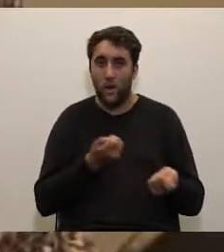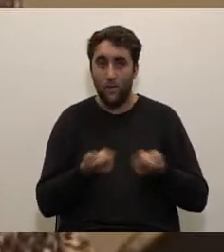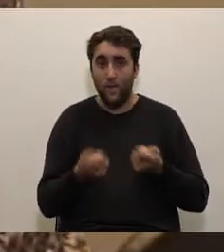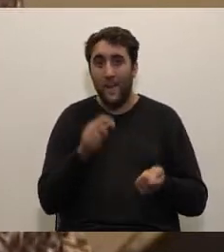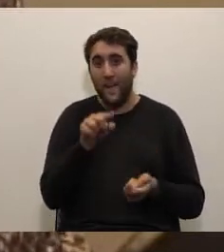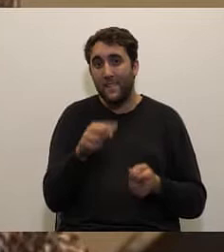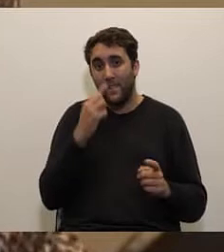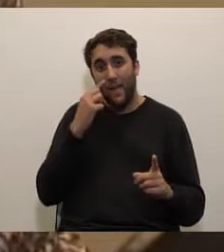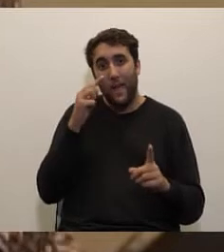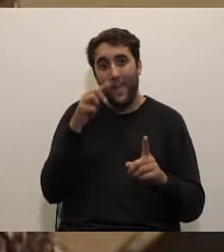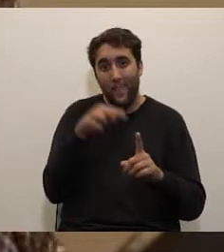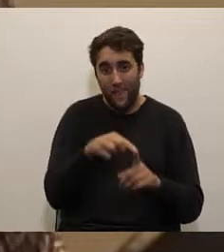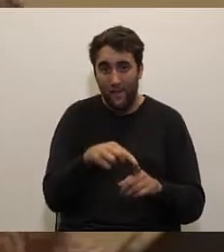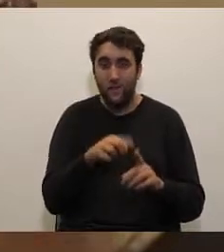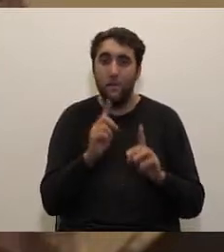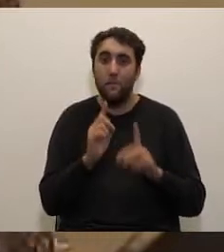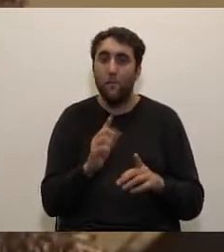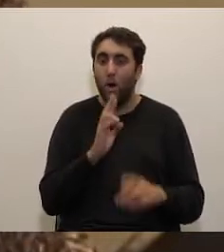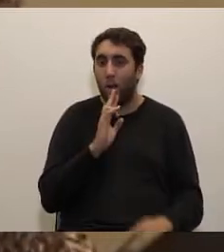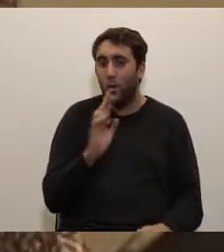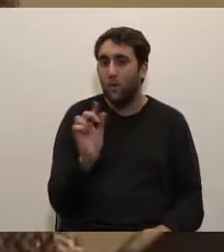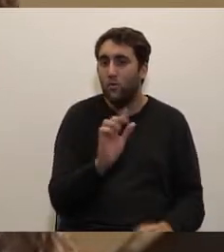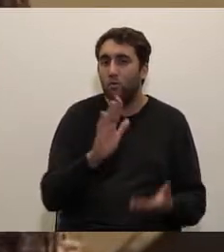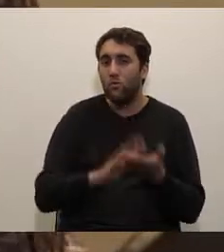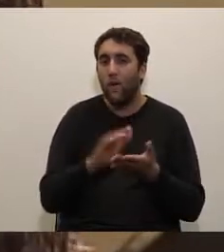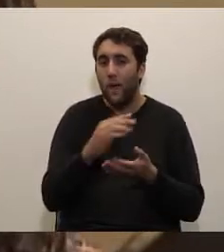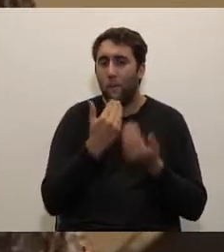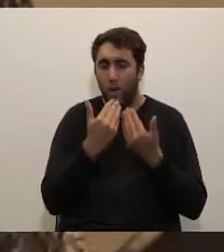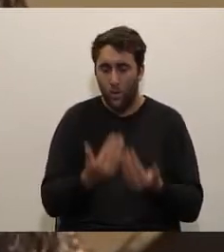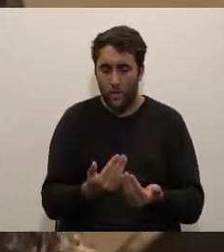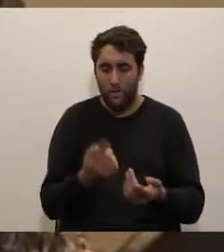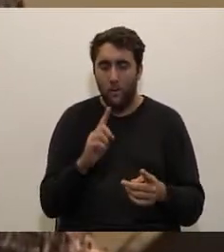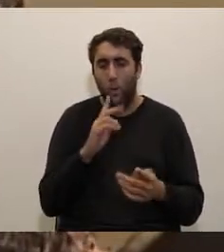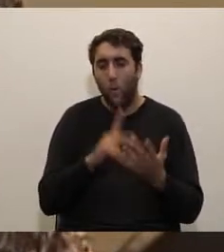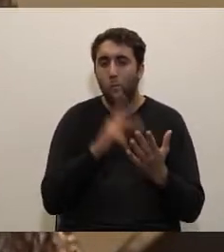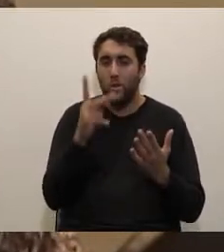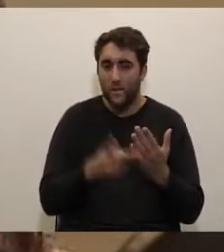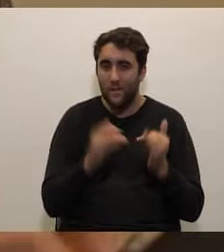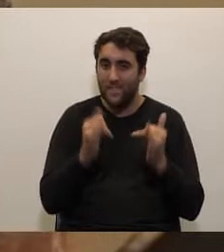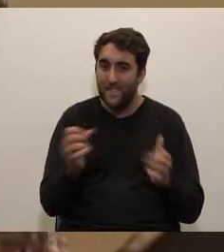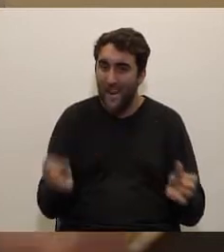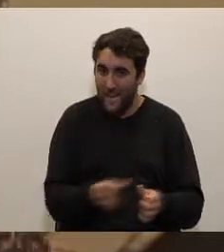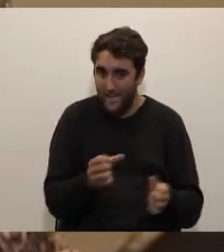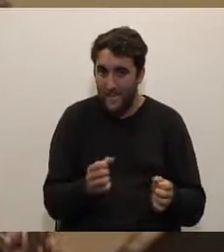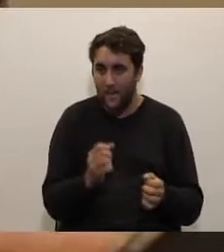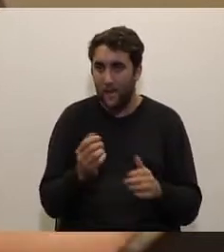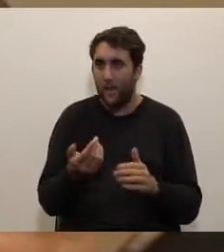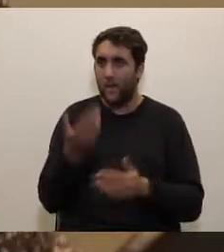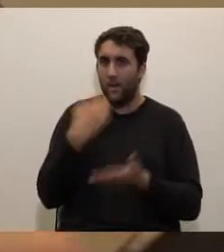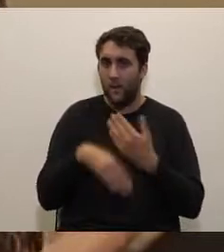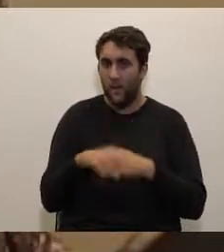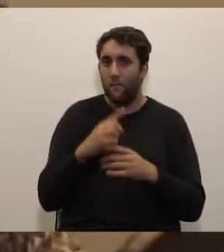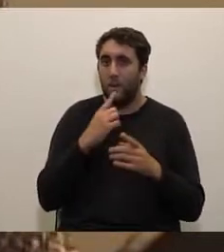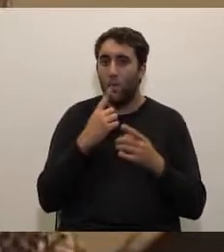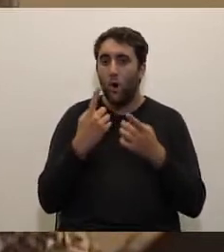la idea, respondiendo un poco a la pregunta, es un proyecto que nace ya directamente en